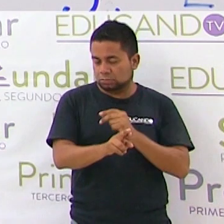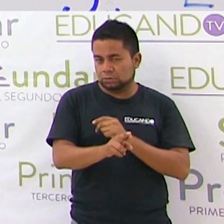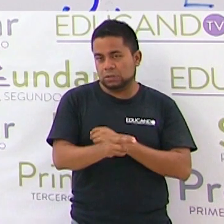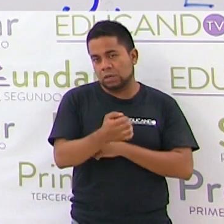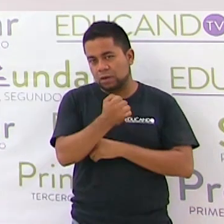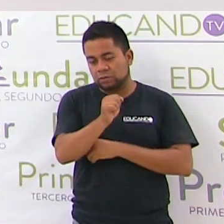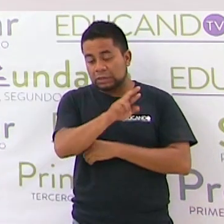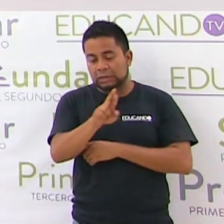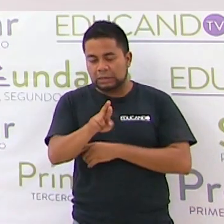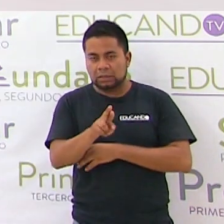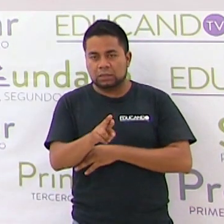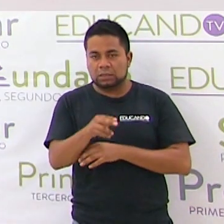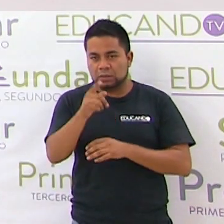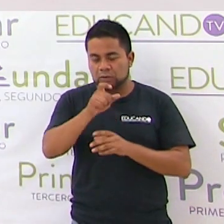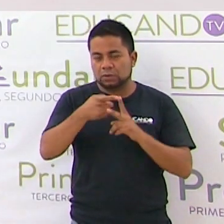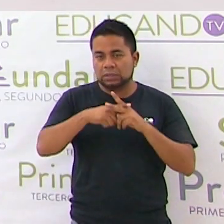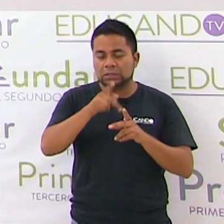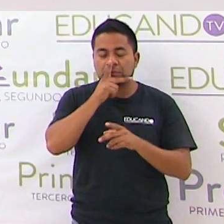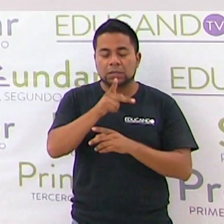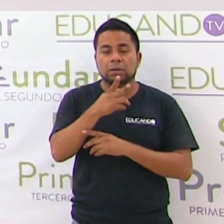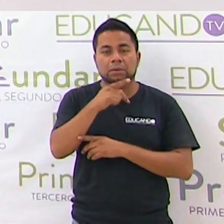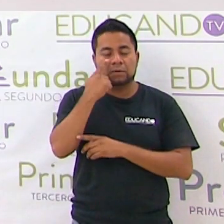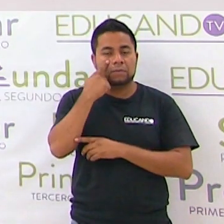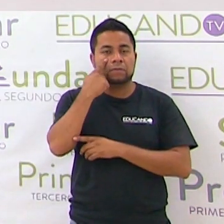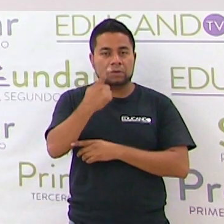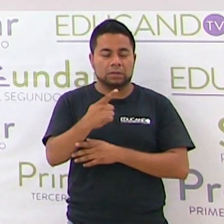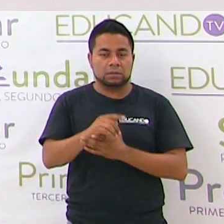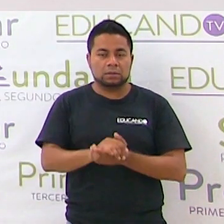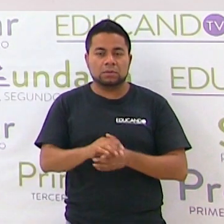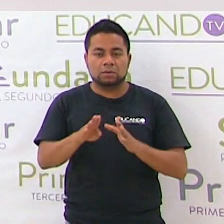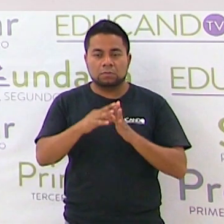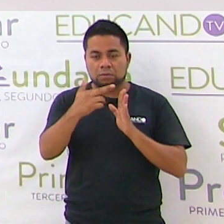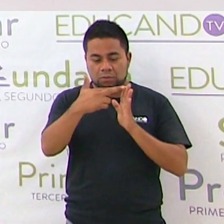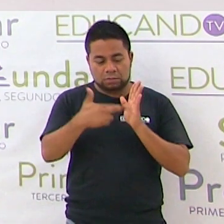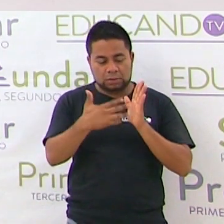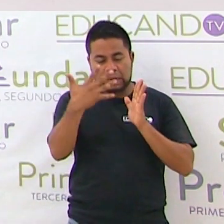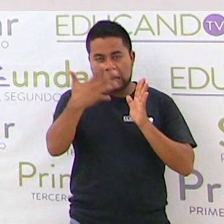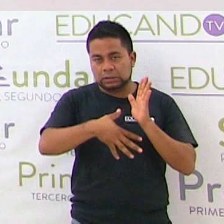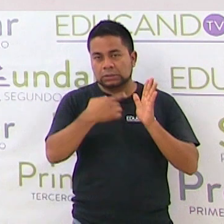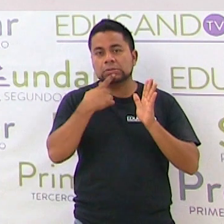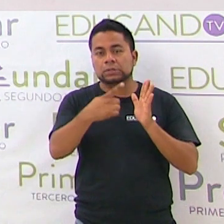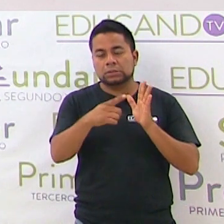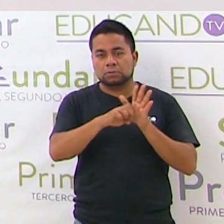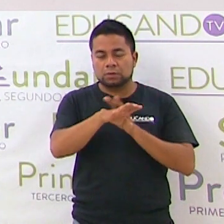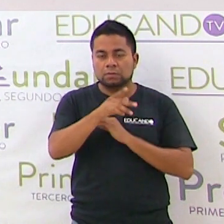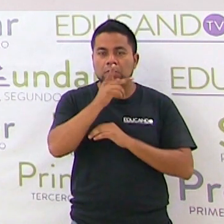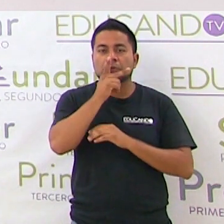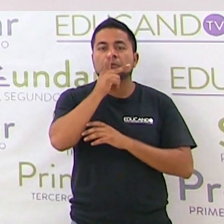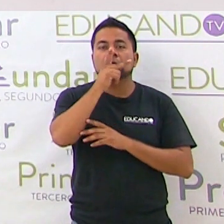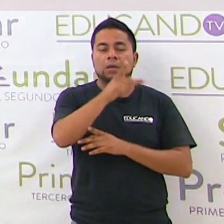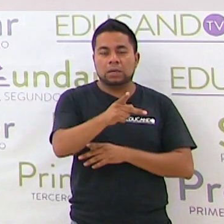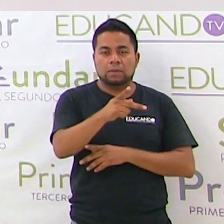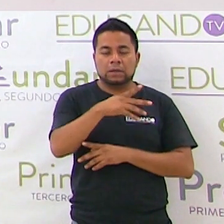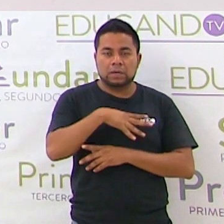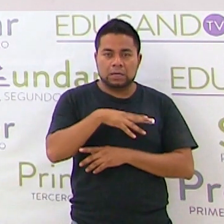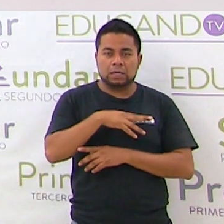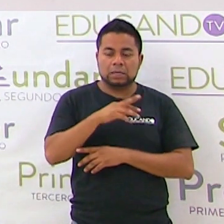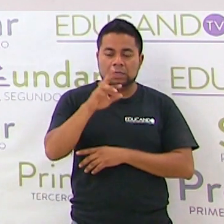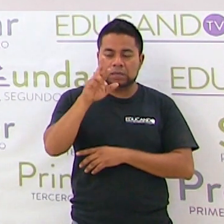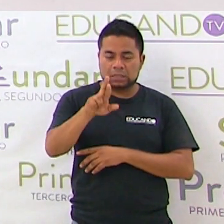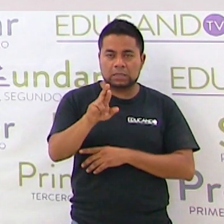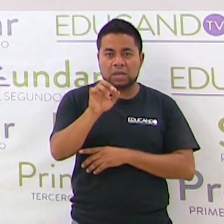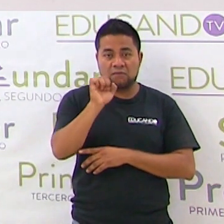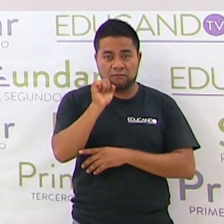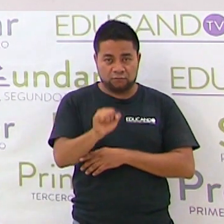2 R's. Y le ponen 2 R's. Pero fíjense que hay una regla que dice que si una palabra tiene el sonido de la